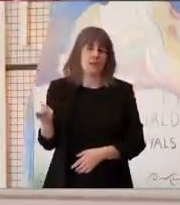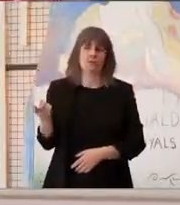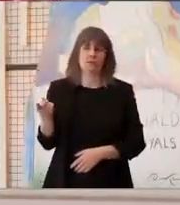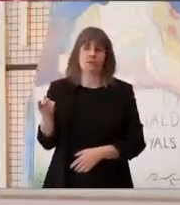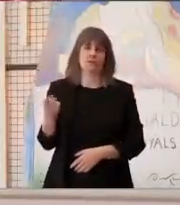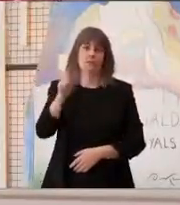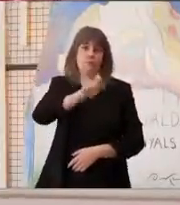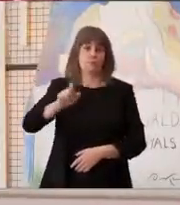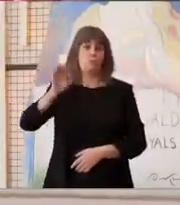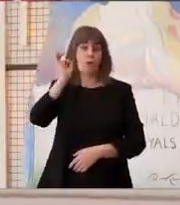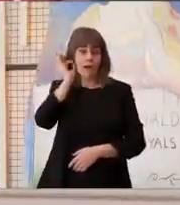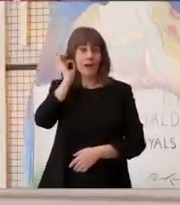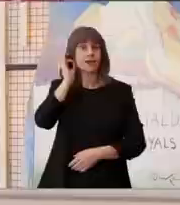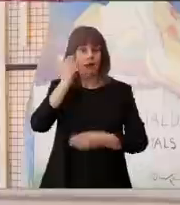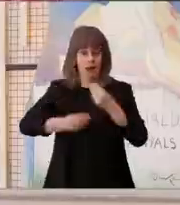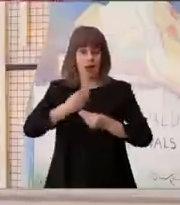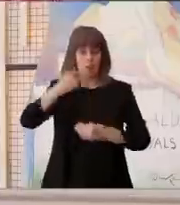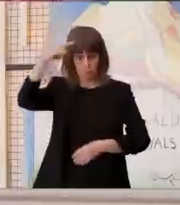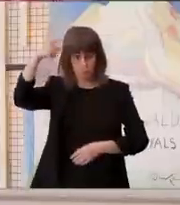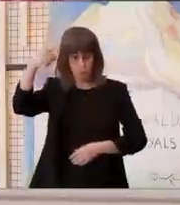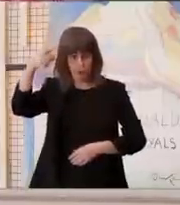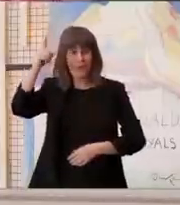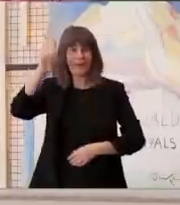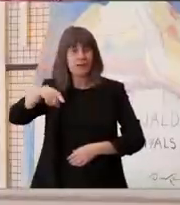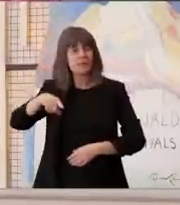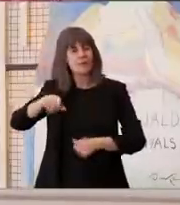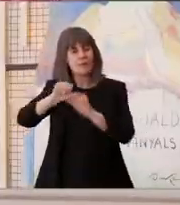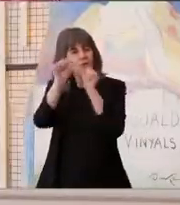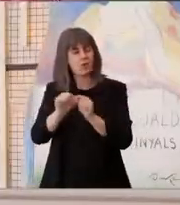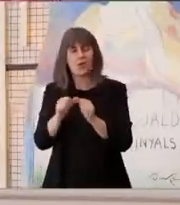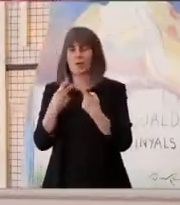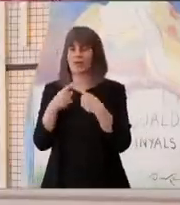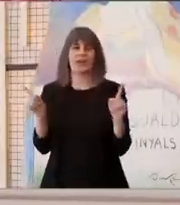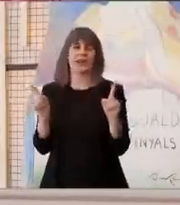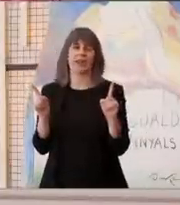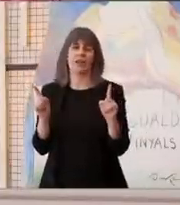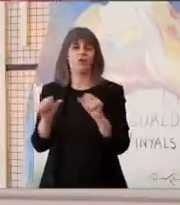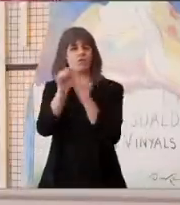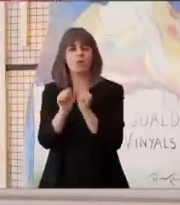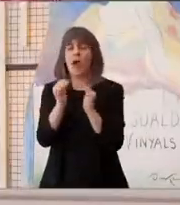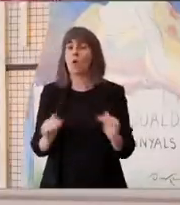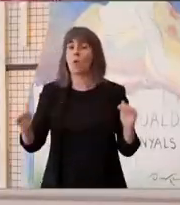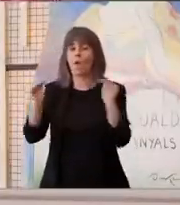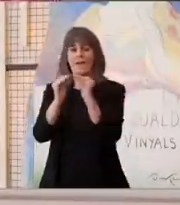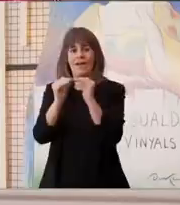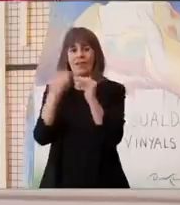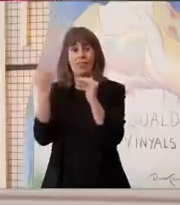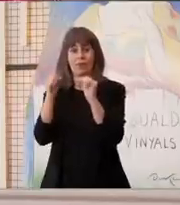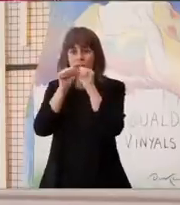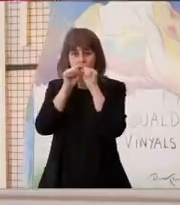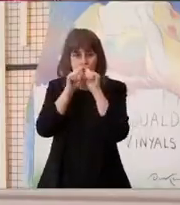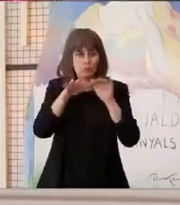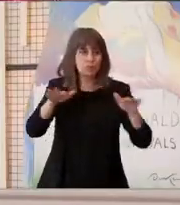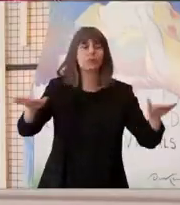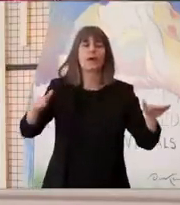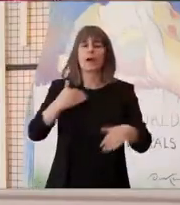las mujeres cuando hacemos cultura También tenemos otro relato un relato de la igualdad que ha de llegar a través del teatro